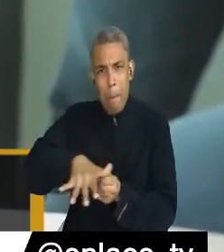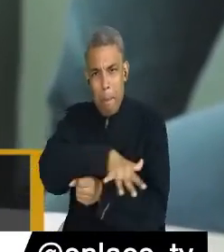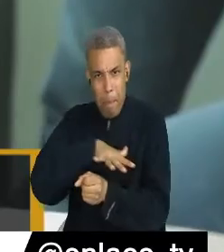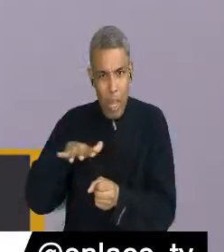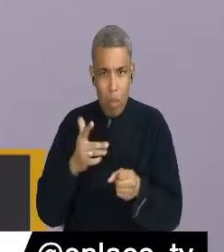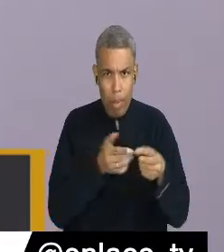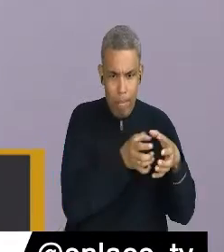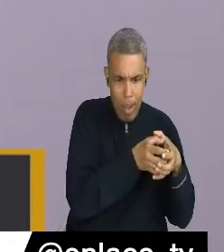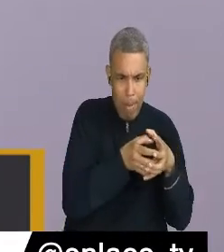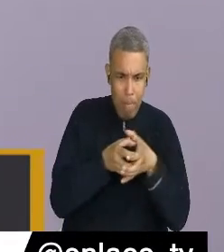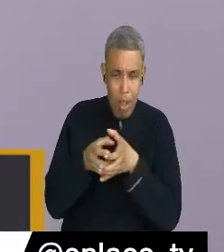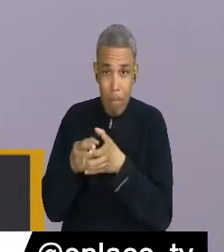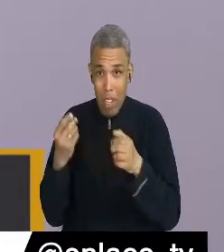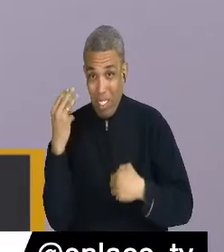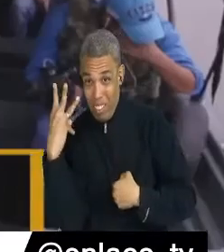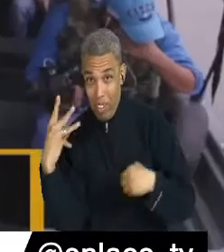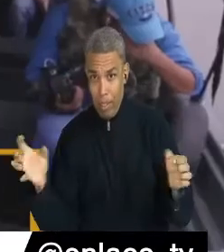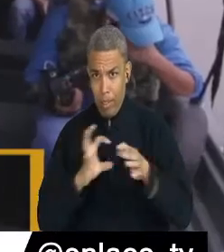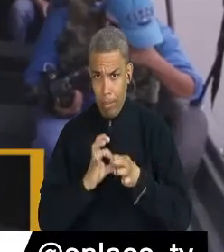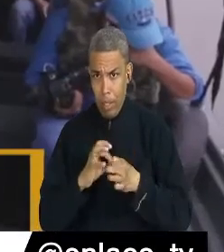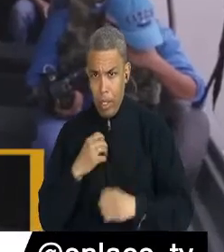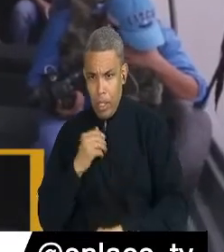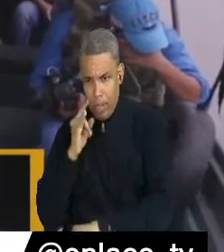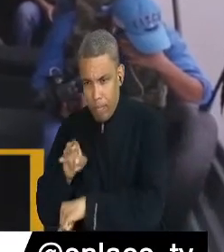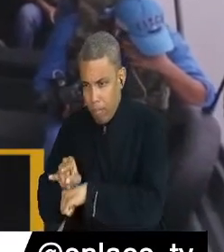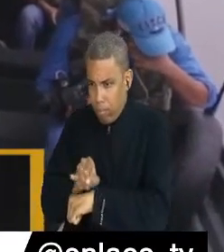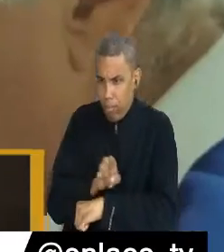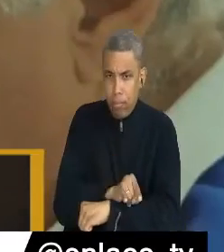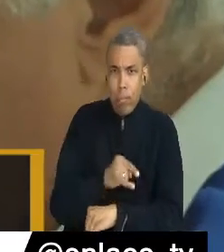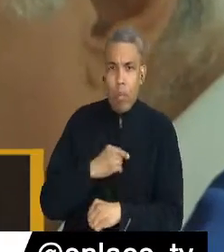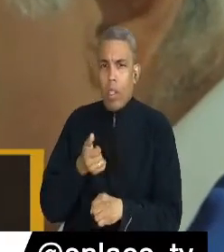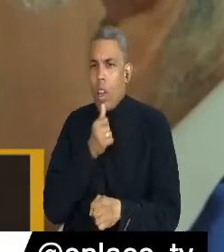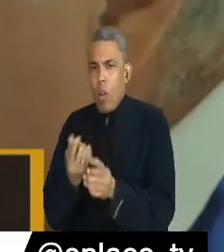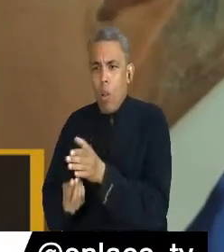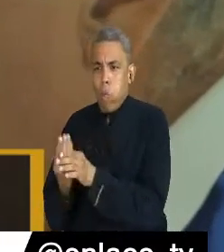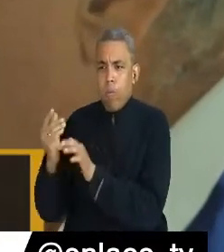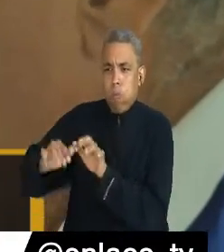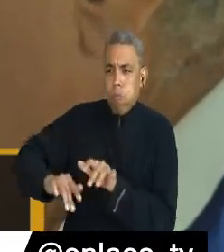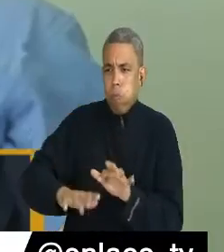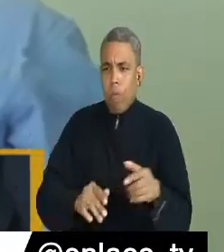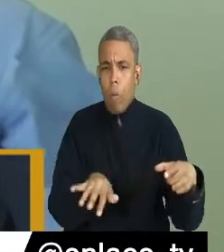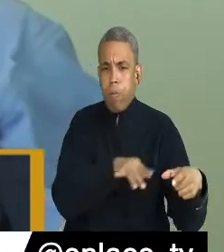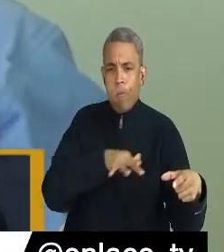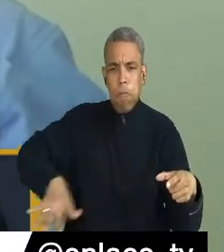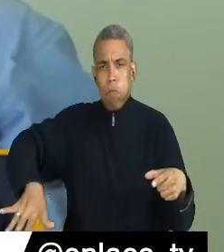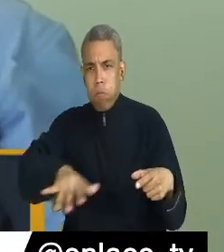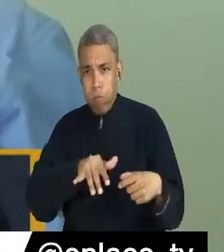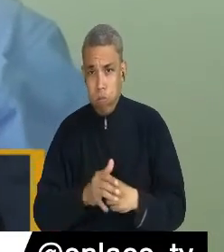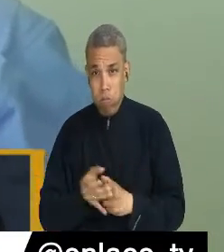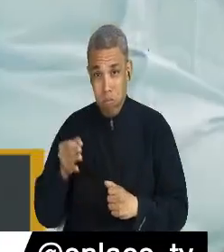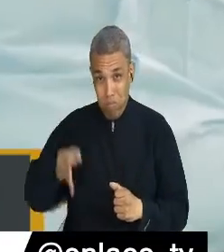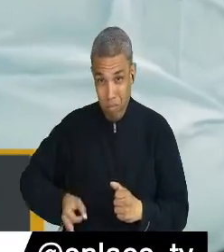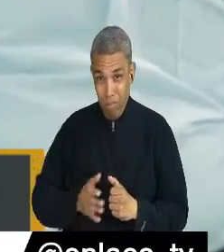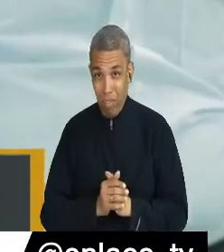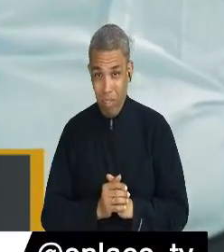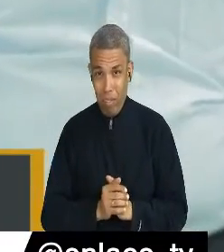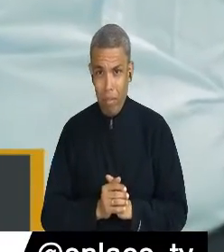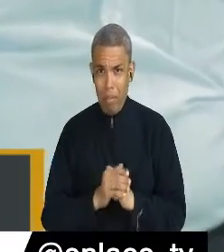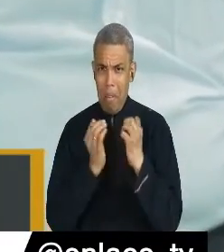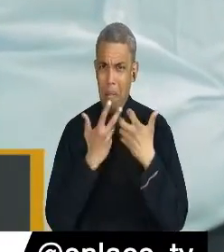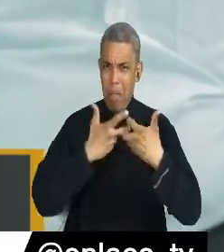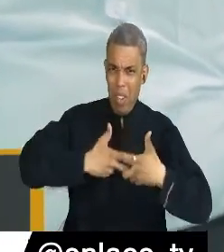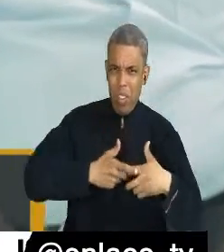realizando un seguimiento a los diferentes afluentes de la ciudad basados en el proyecto de mantenimiento y optimización a las plantas de tratamiento de